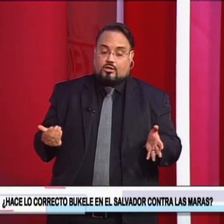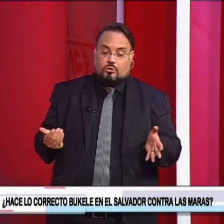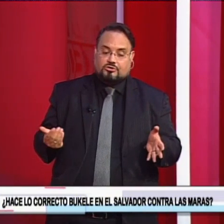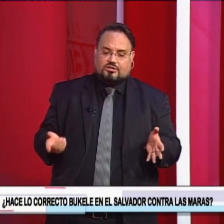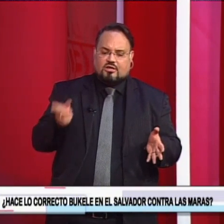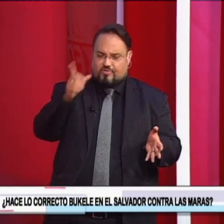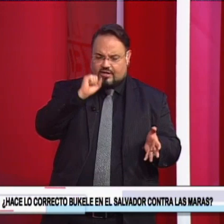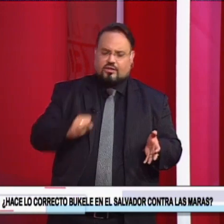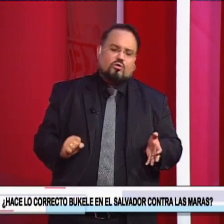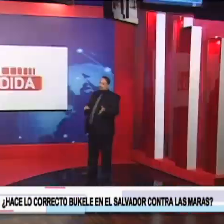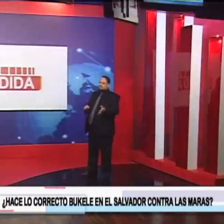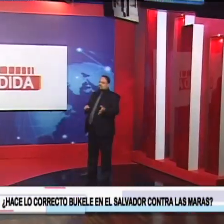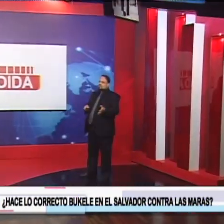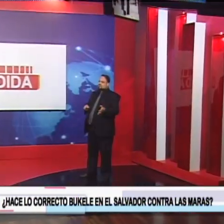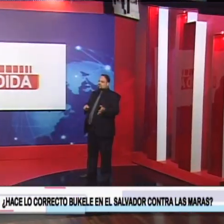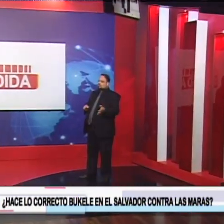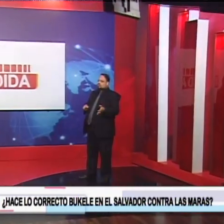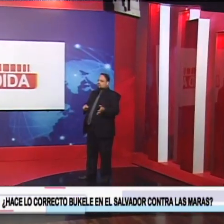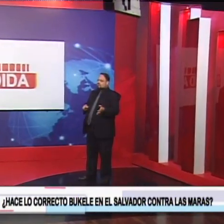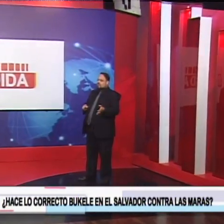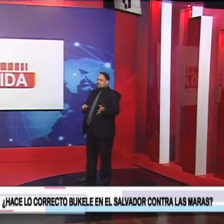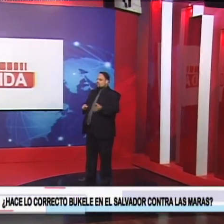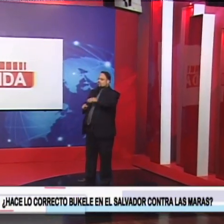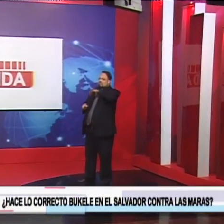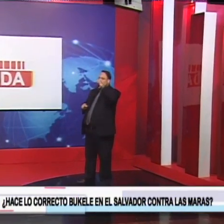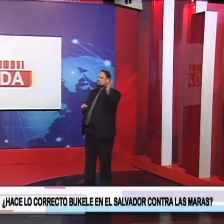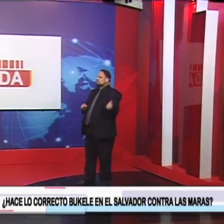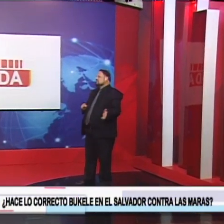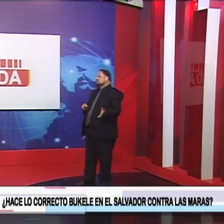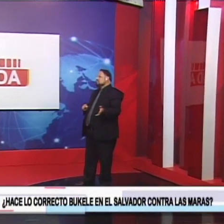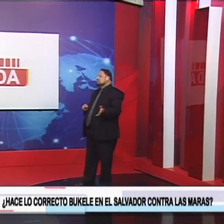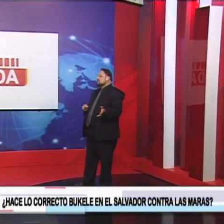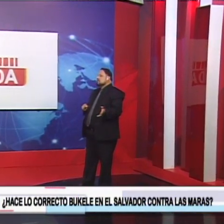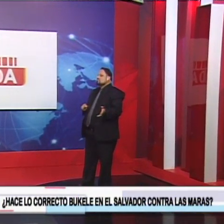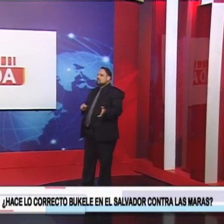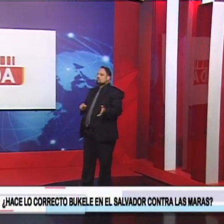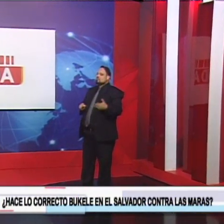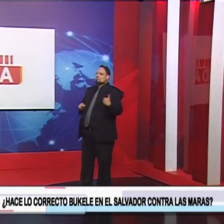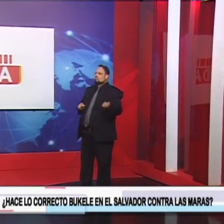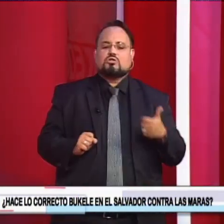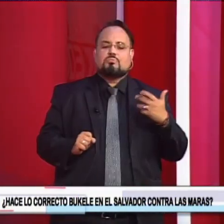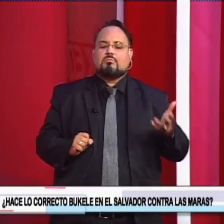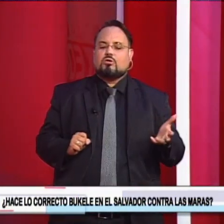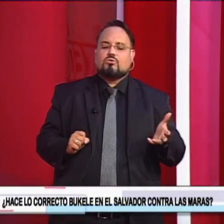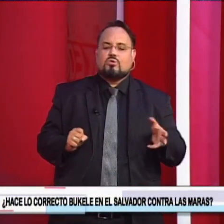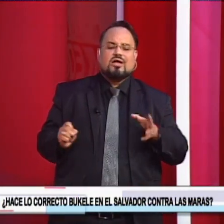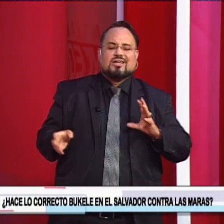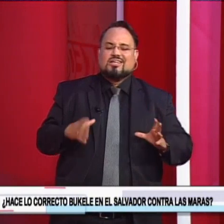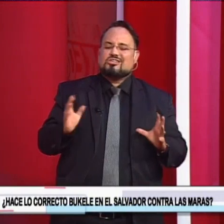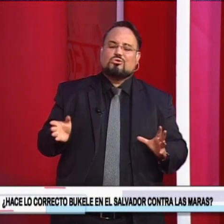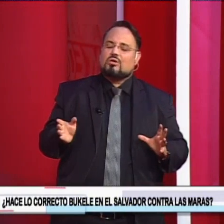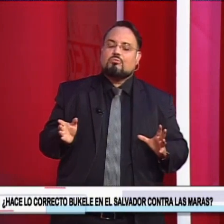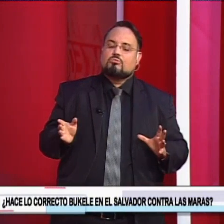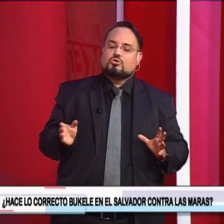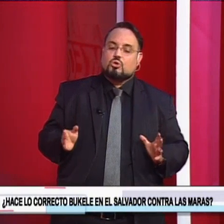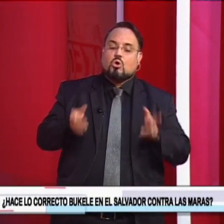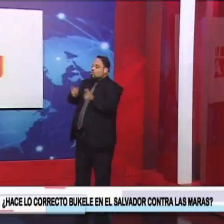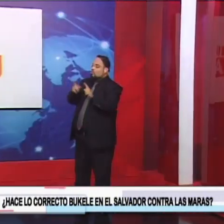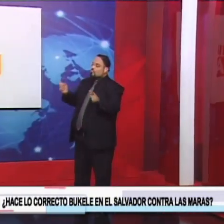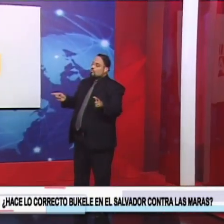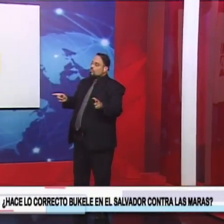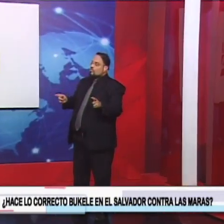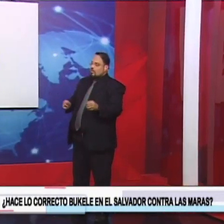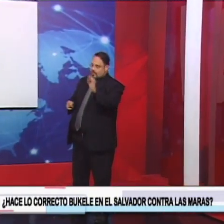entonces fíjate cómo ha sido esta situación en su momento quisieron implementar plan mano dura súper mano dura y esto no cambió mucho